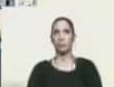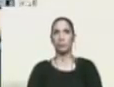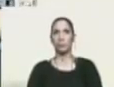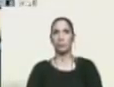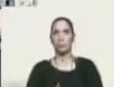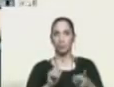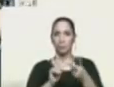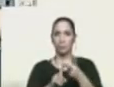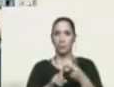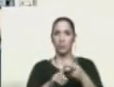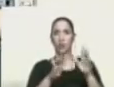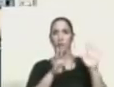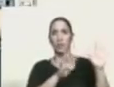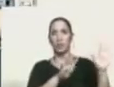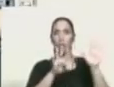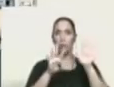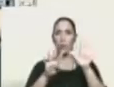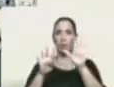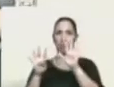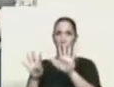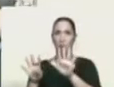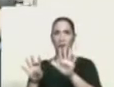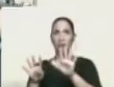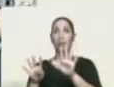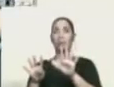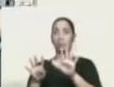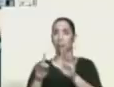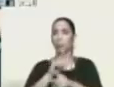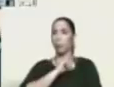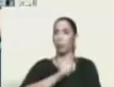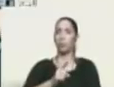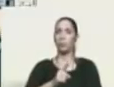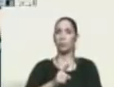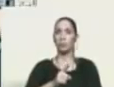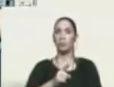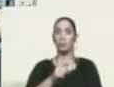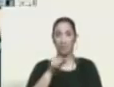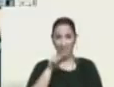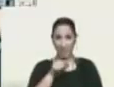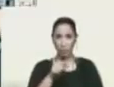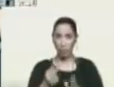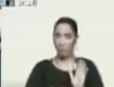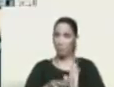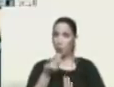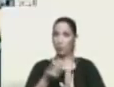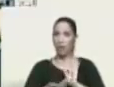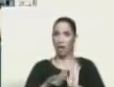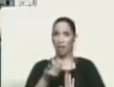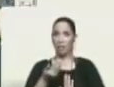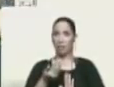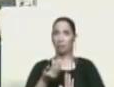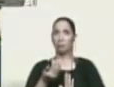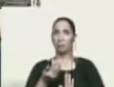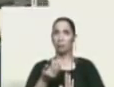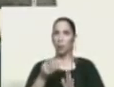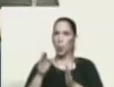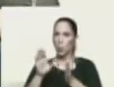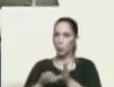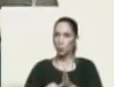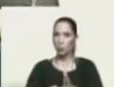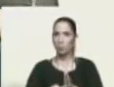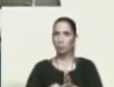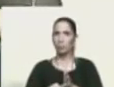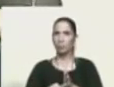989 acusaciones. Esto es un detalle bien importante en los casos de corrupción. Casi